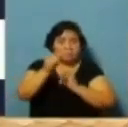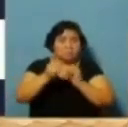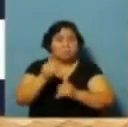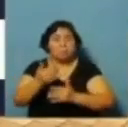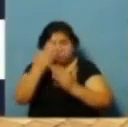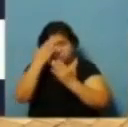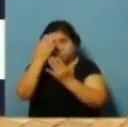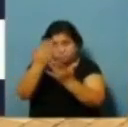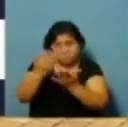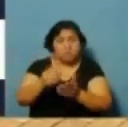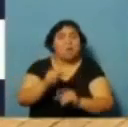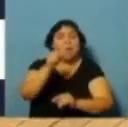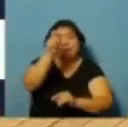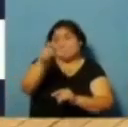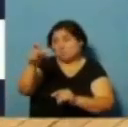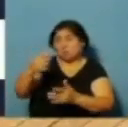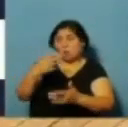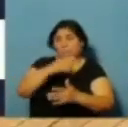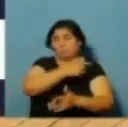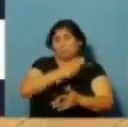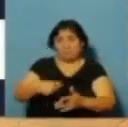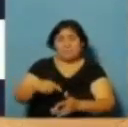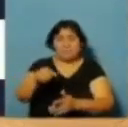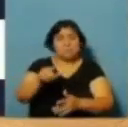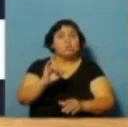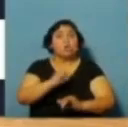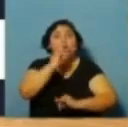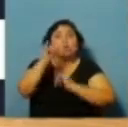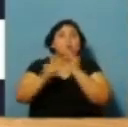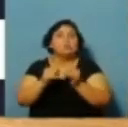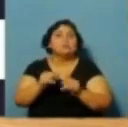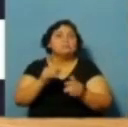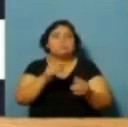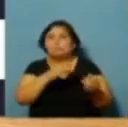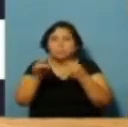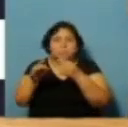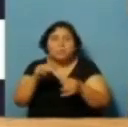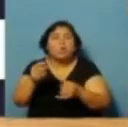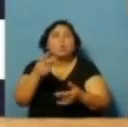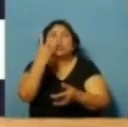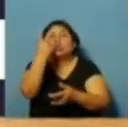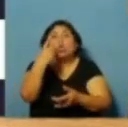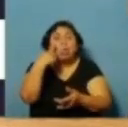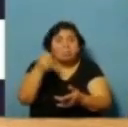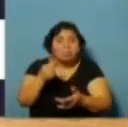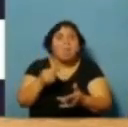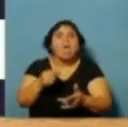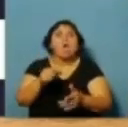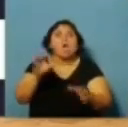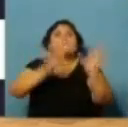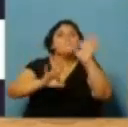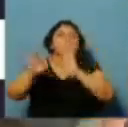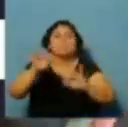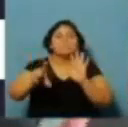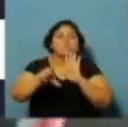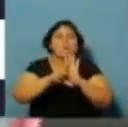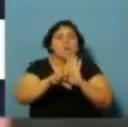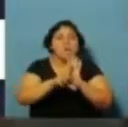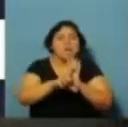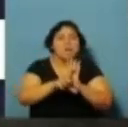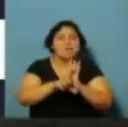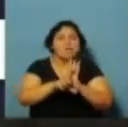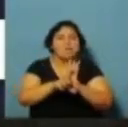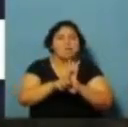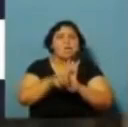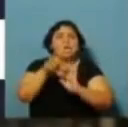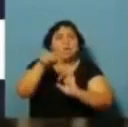autoridades, jurarán como parlamentarios y, bueno, debatirán estos dos días sobre proyectos de ley que están enfocados, ¿no?, a